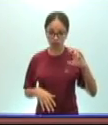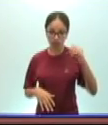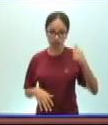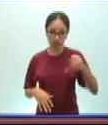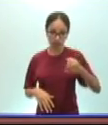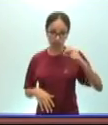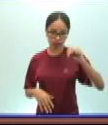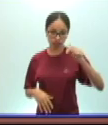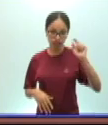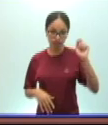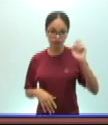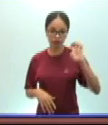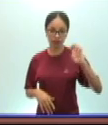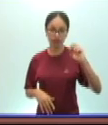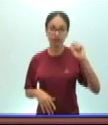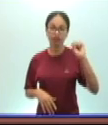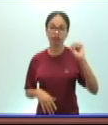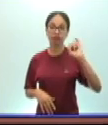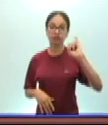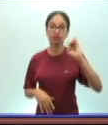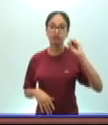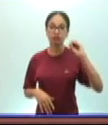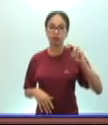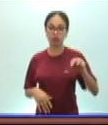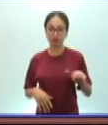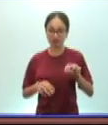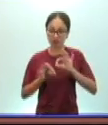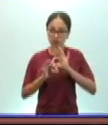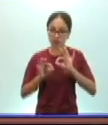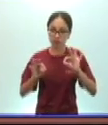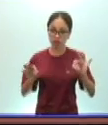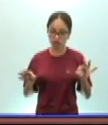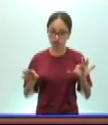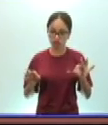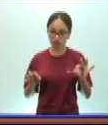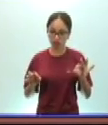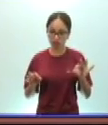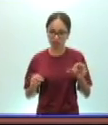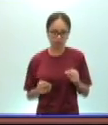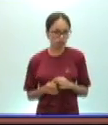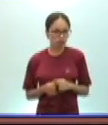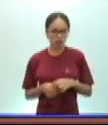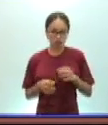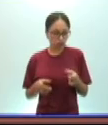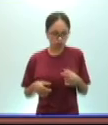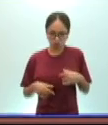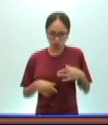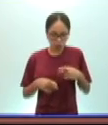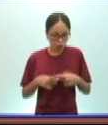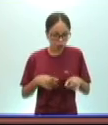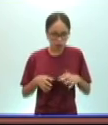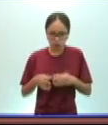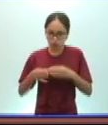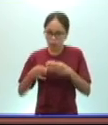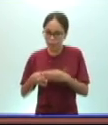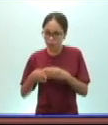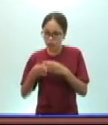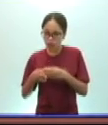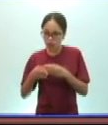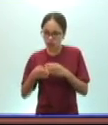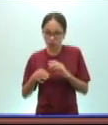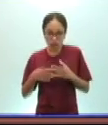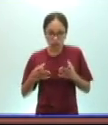realiza? Bueno, debemos utilizar otro vaso de precipitados y un agitador de vidrio. Y la decantación